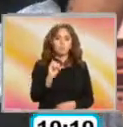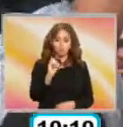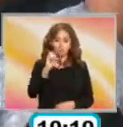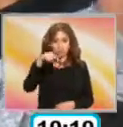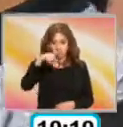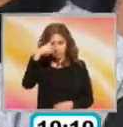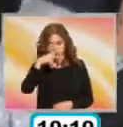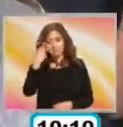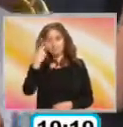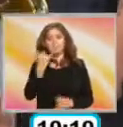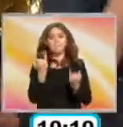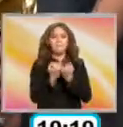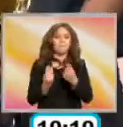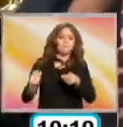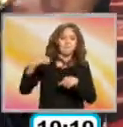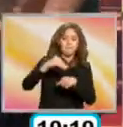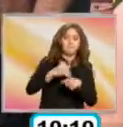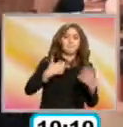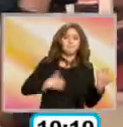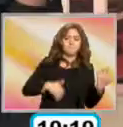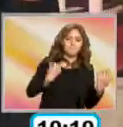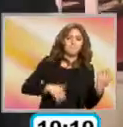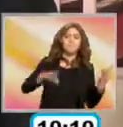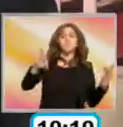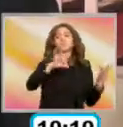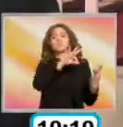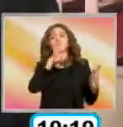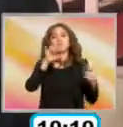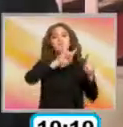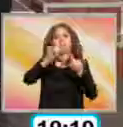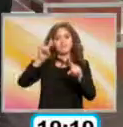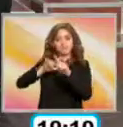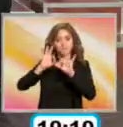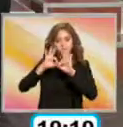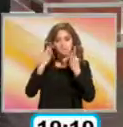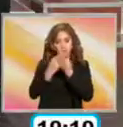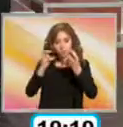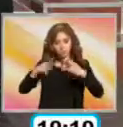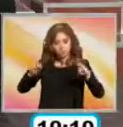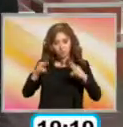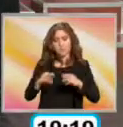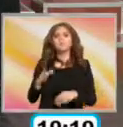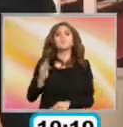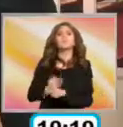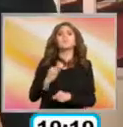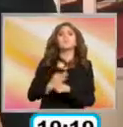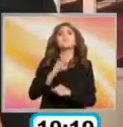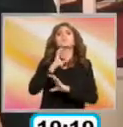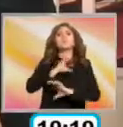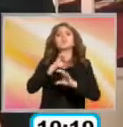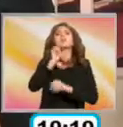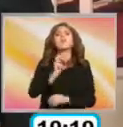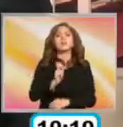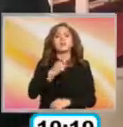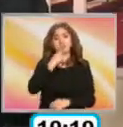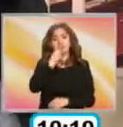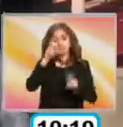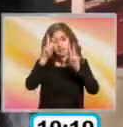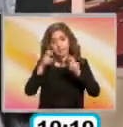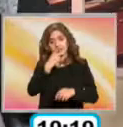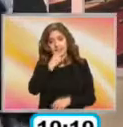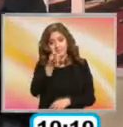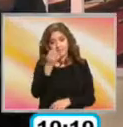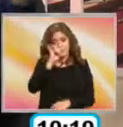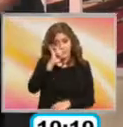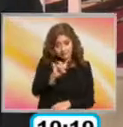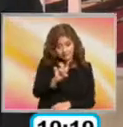metimos lo que es el estilo de la guitarra, violines, adornos más modernos, pues. Muy bien, ¿ahorita qué nos van a cantar, plebes? La canción de Dime que sí, un dato que hicimos con nuestra